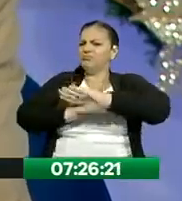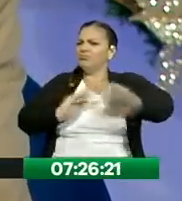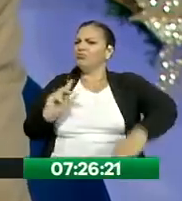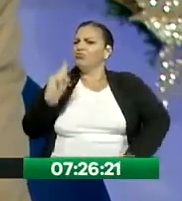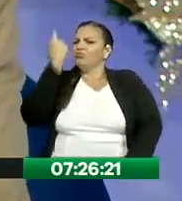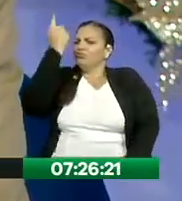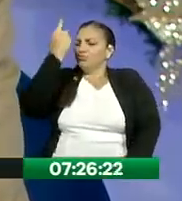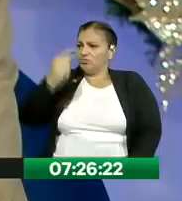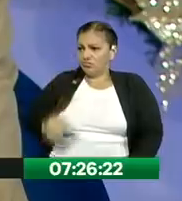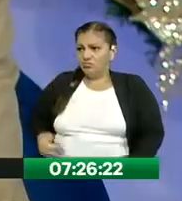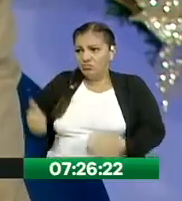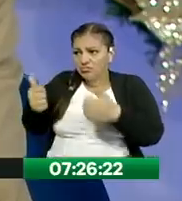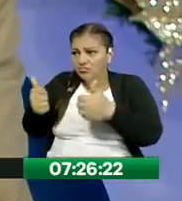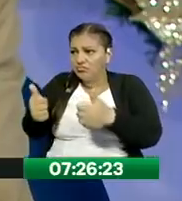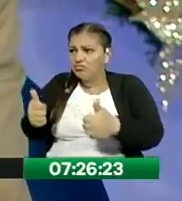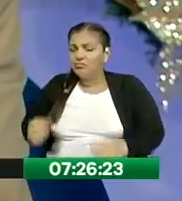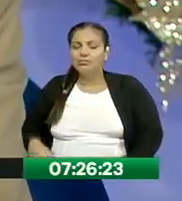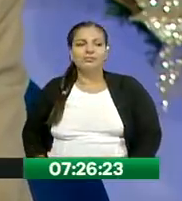debería suprimirse